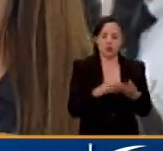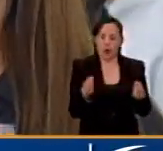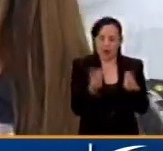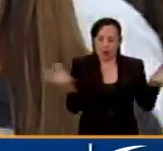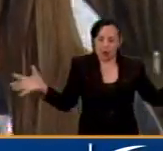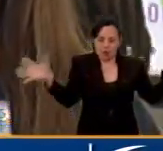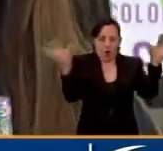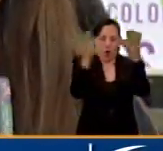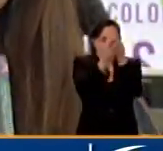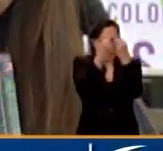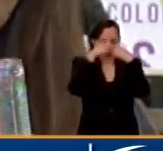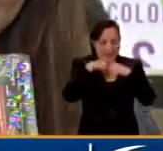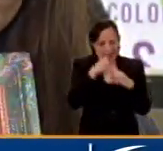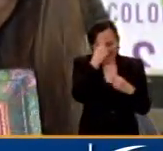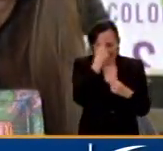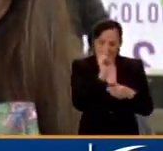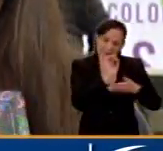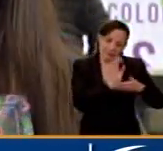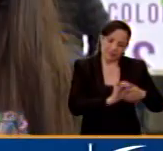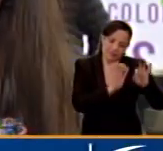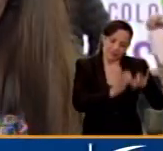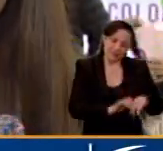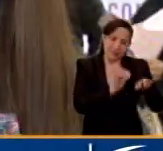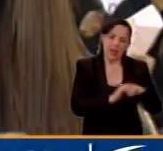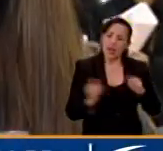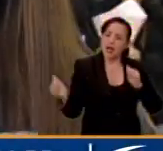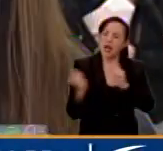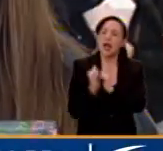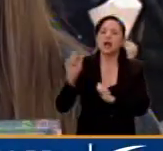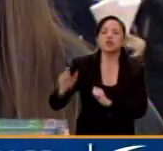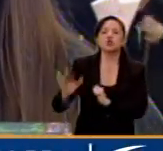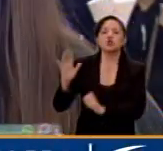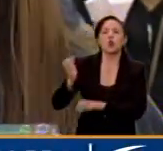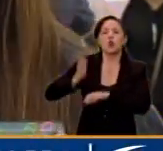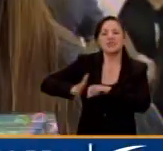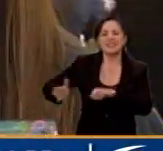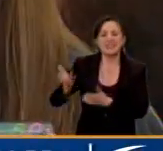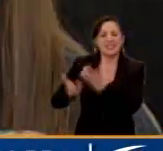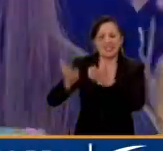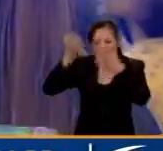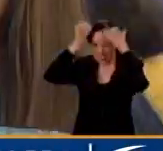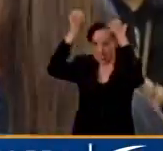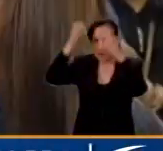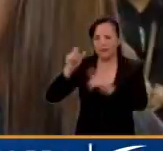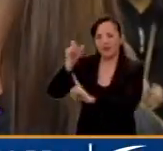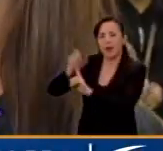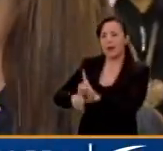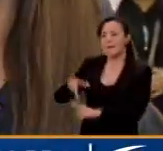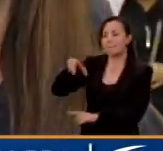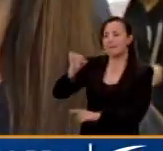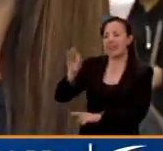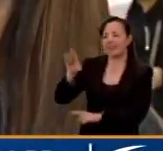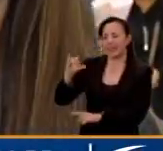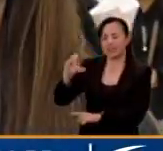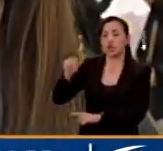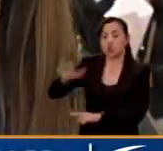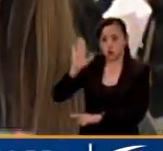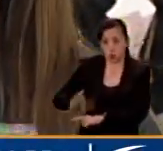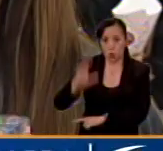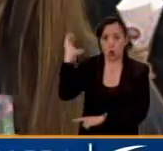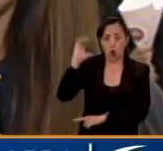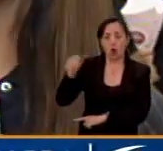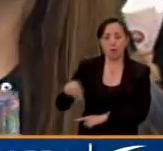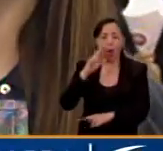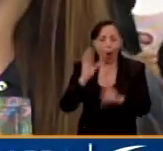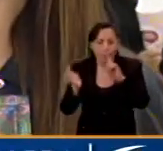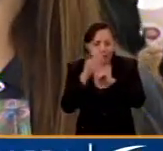para crear este libro junto a la chef Patricia Macoslan Gallo. Ella es conocida como Chef Pachi, colombiana también, la pueden encontrar en redes.